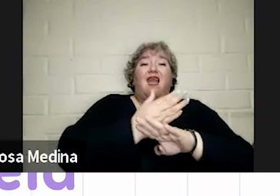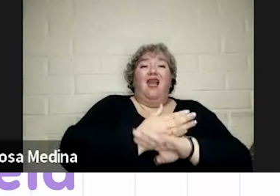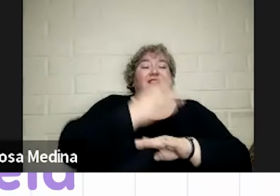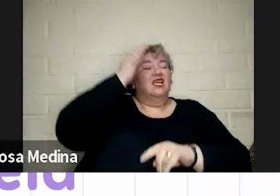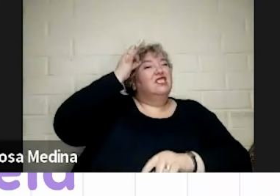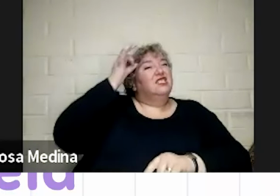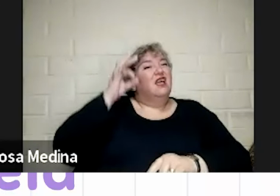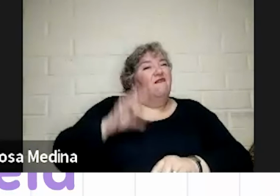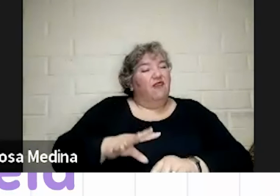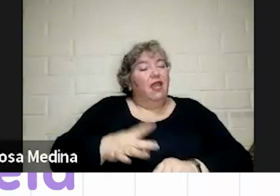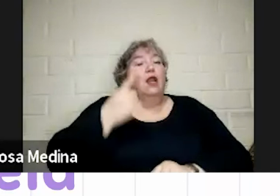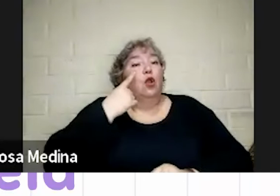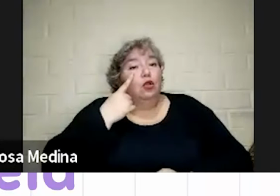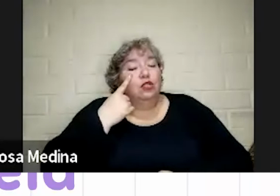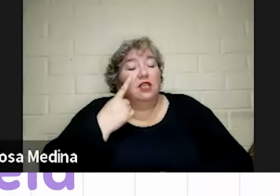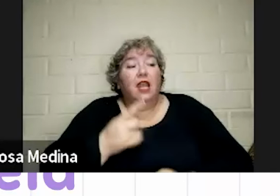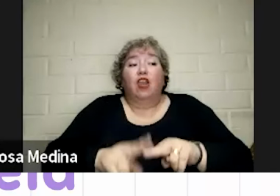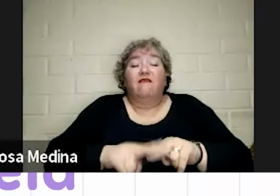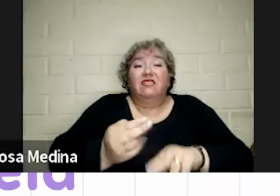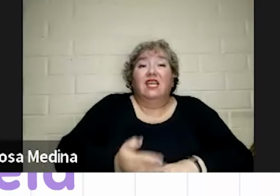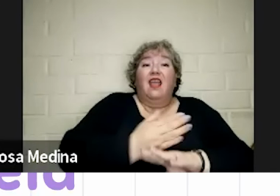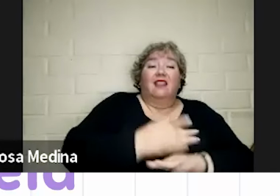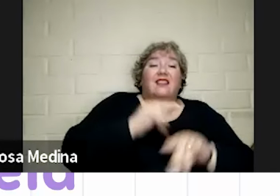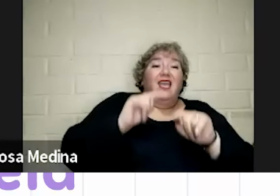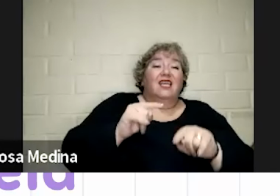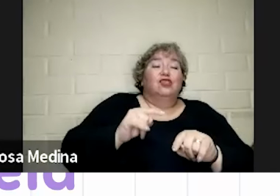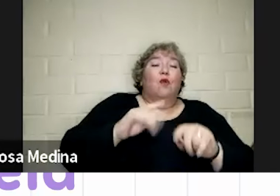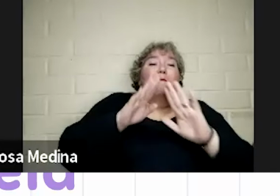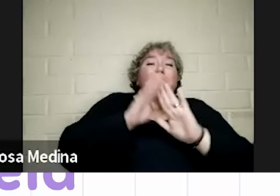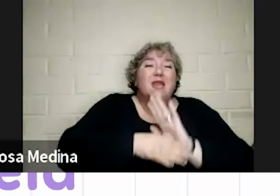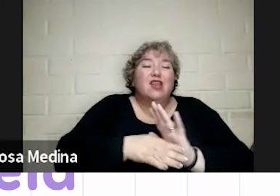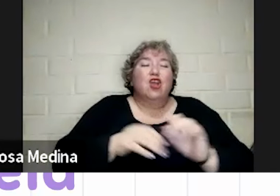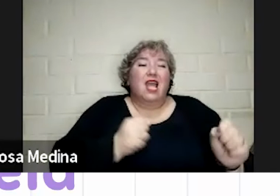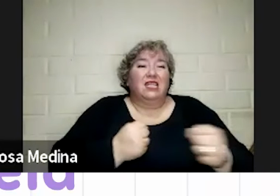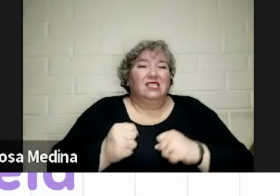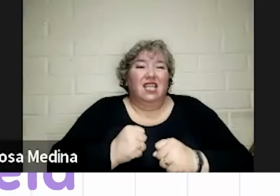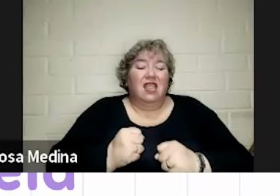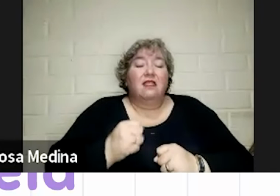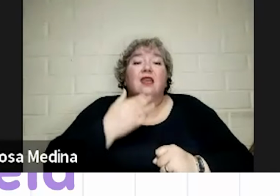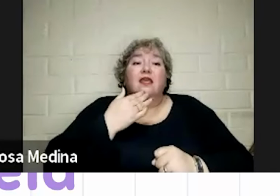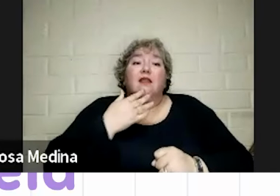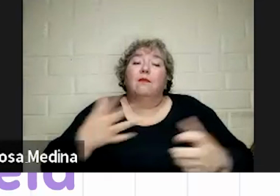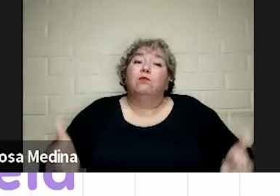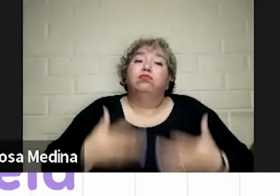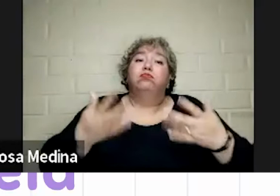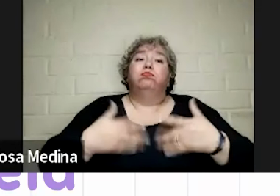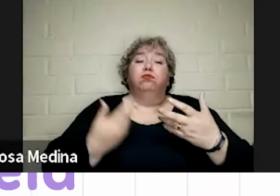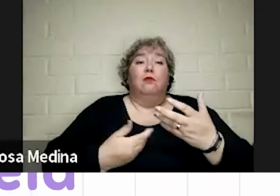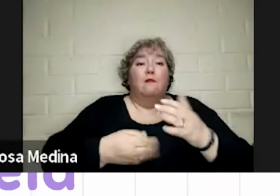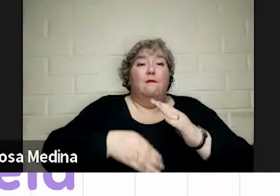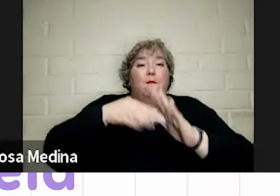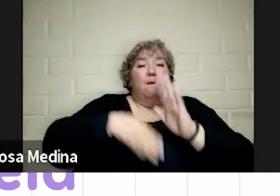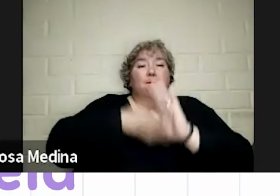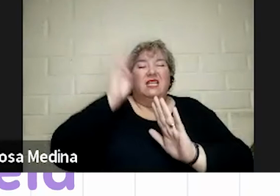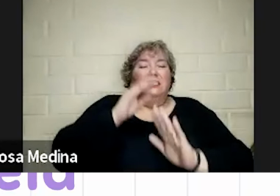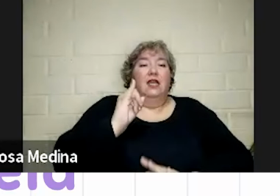El conocer que se viene, también genera menor ansiedad y también promueve en los niños mayor inhibición. También dividir